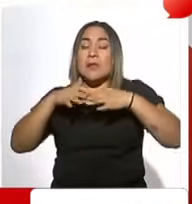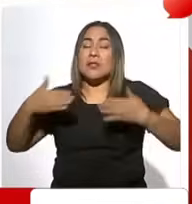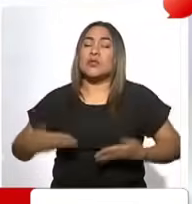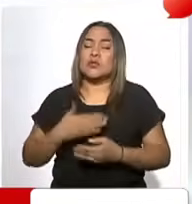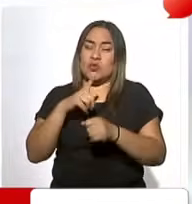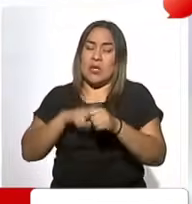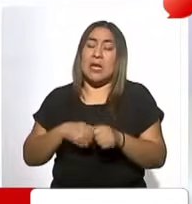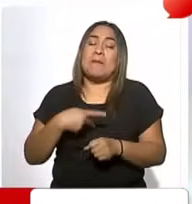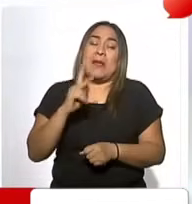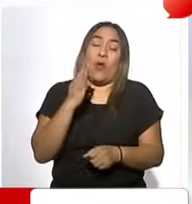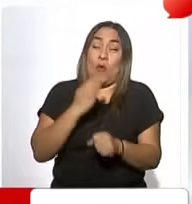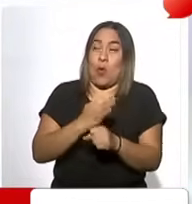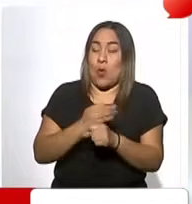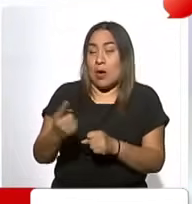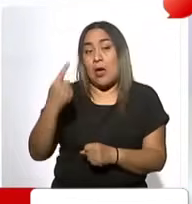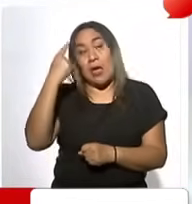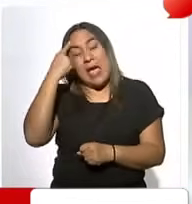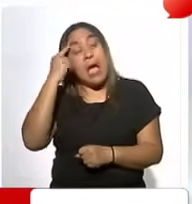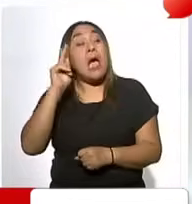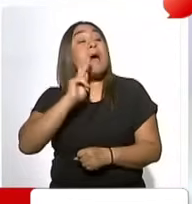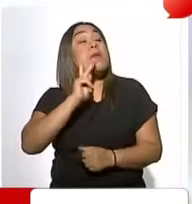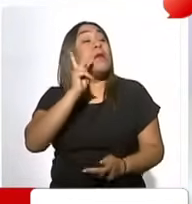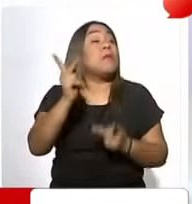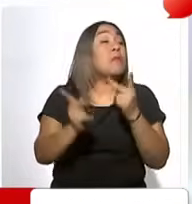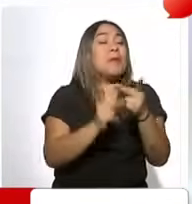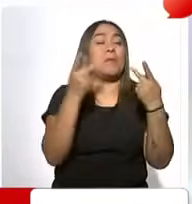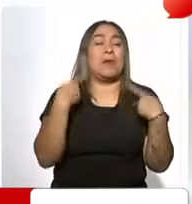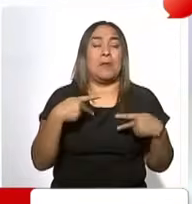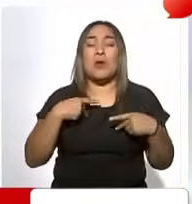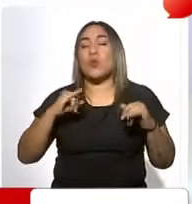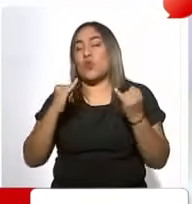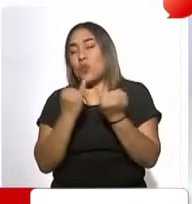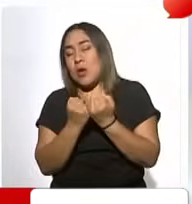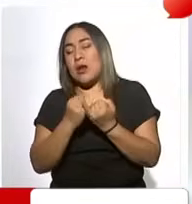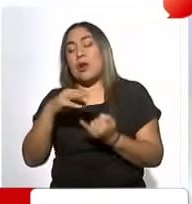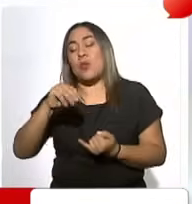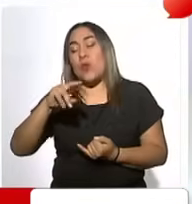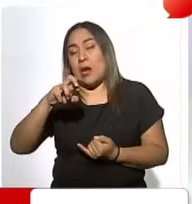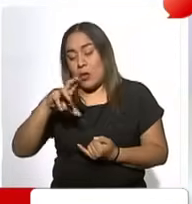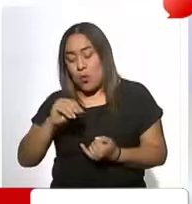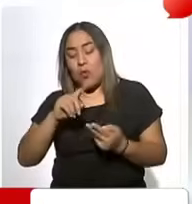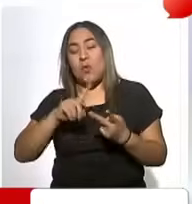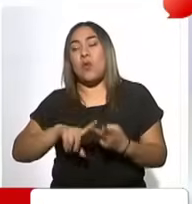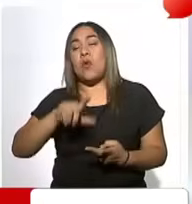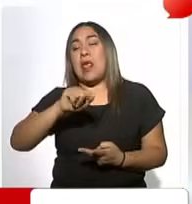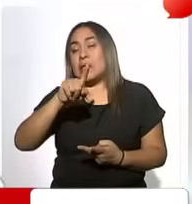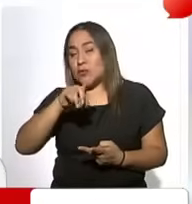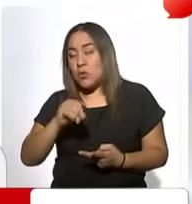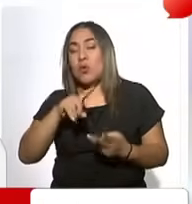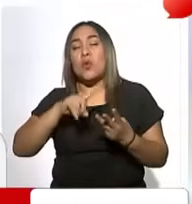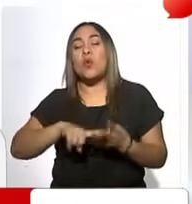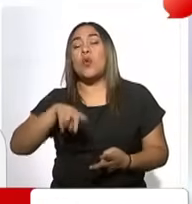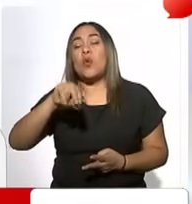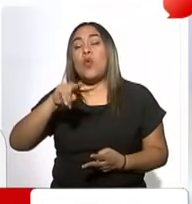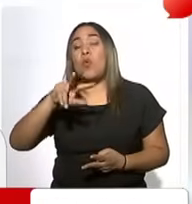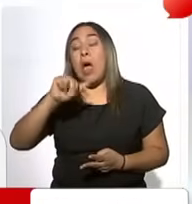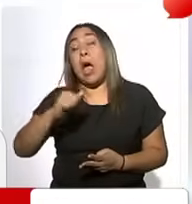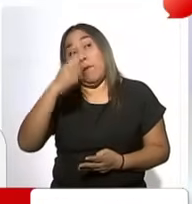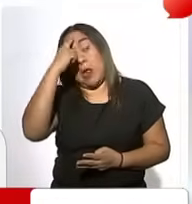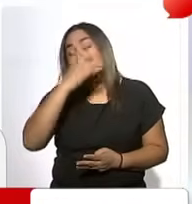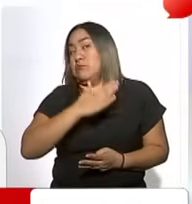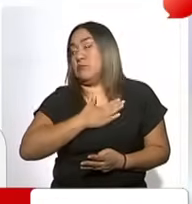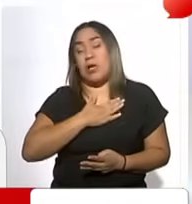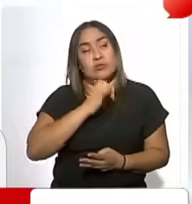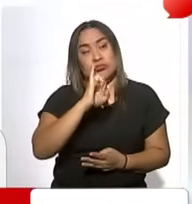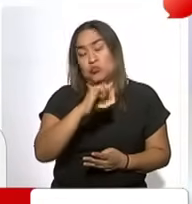per est de utizar la consulta popular tal como lo hizo Moreno como lo hizo ahora para tratar de legitimar su participación